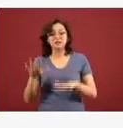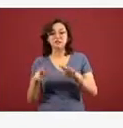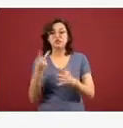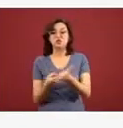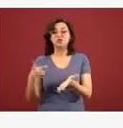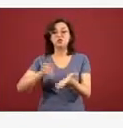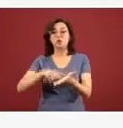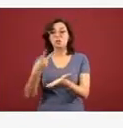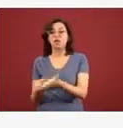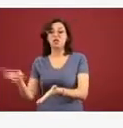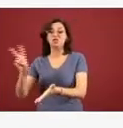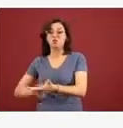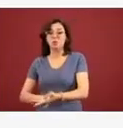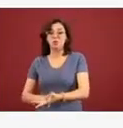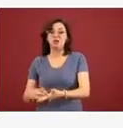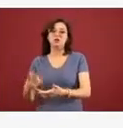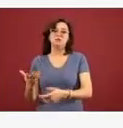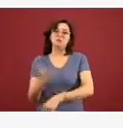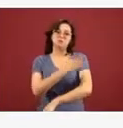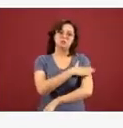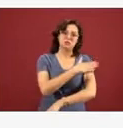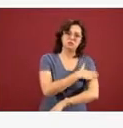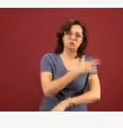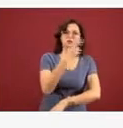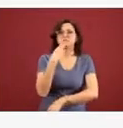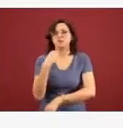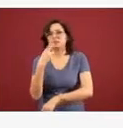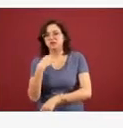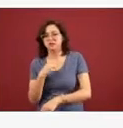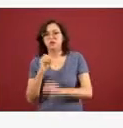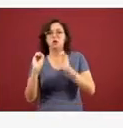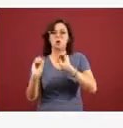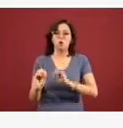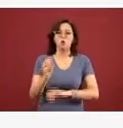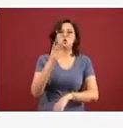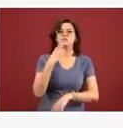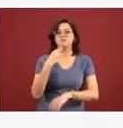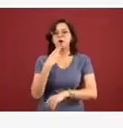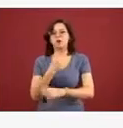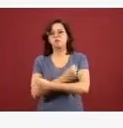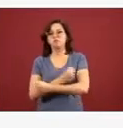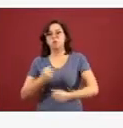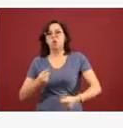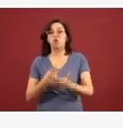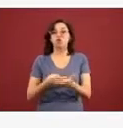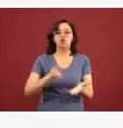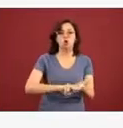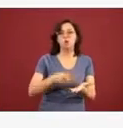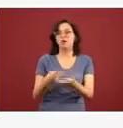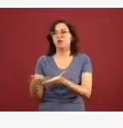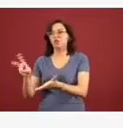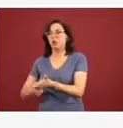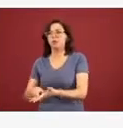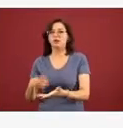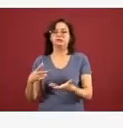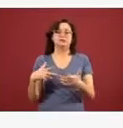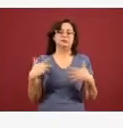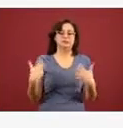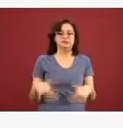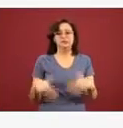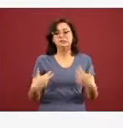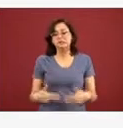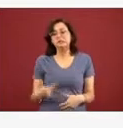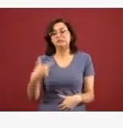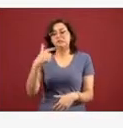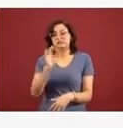no solamente una comorbilidad. Entonces de ahí siempre el llamado que se hace todos los días a, si yo soy una persona que pertenece a uno de